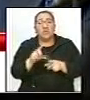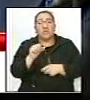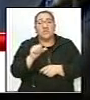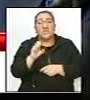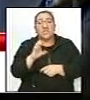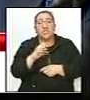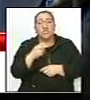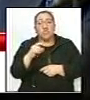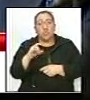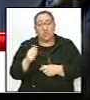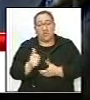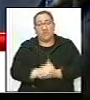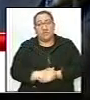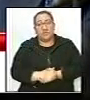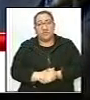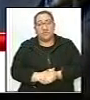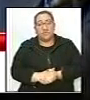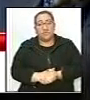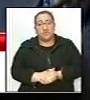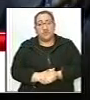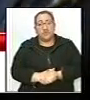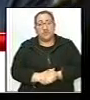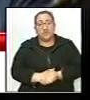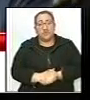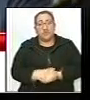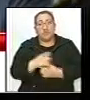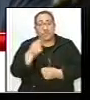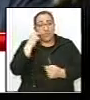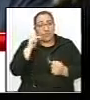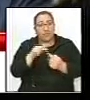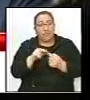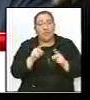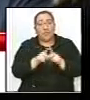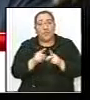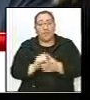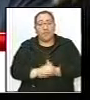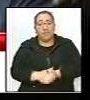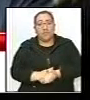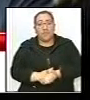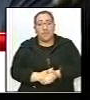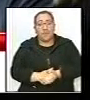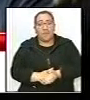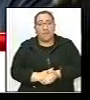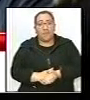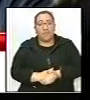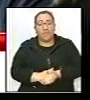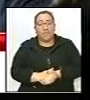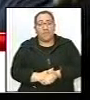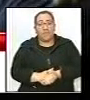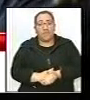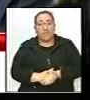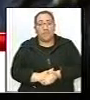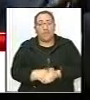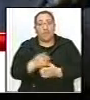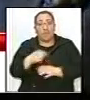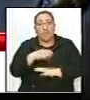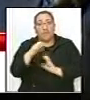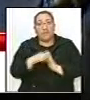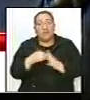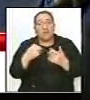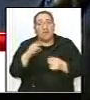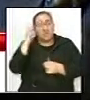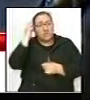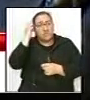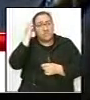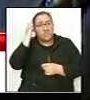Parachique. Entonces, eso está, tiene una observación ahí que está marcando en rojo. Este proyecto ya han sido hechos